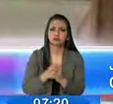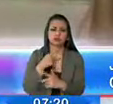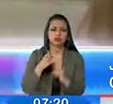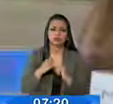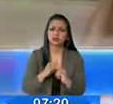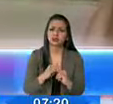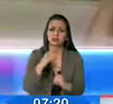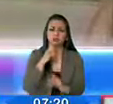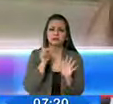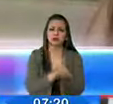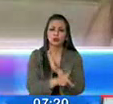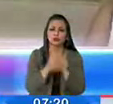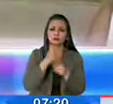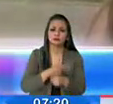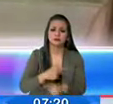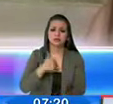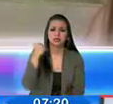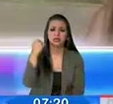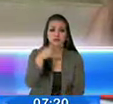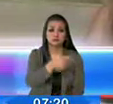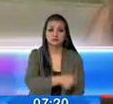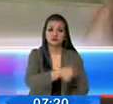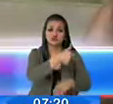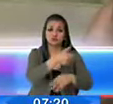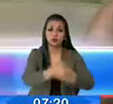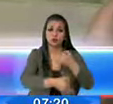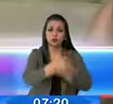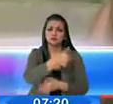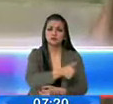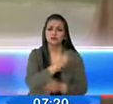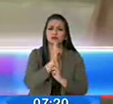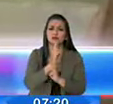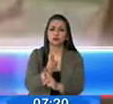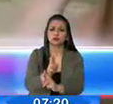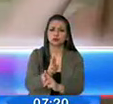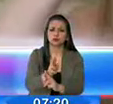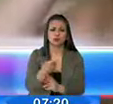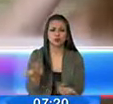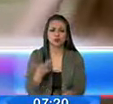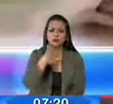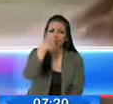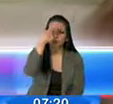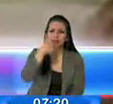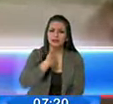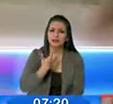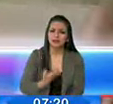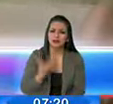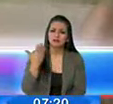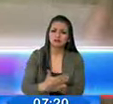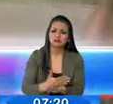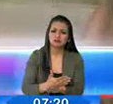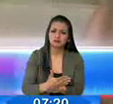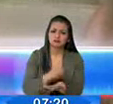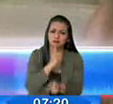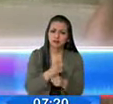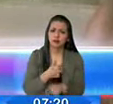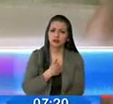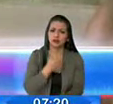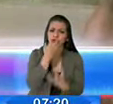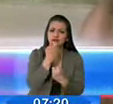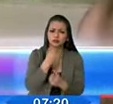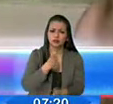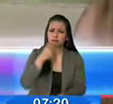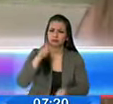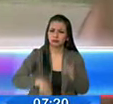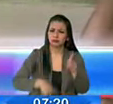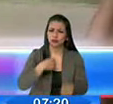protección para que sea la justicia la que se pronuncie en este hecho vergonzoso de intentar instaurar la censura en la Asamblea Nacional. Sería